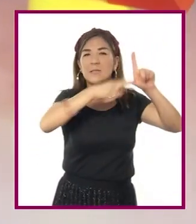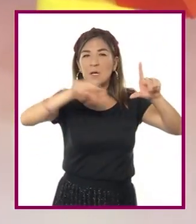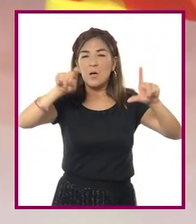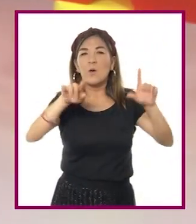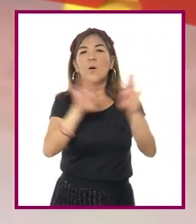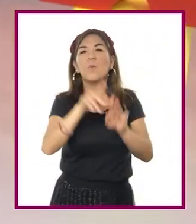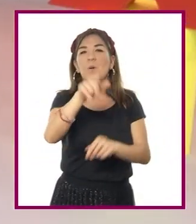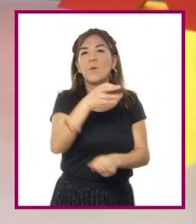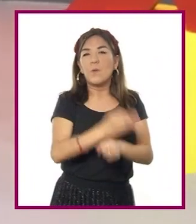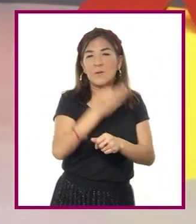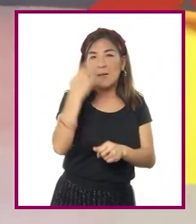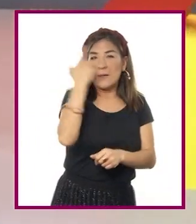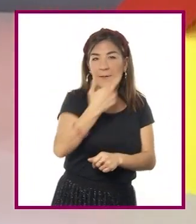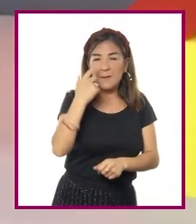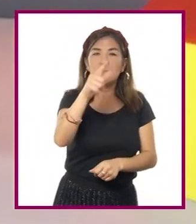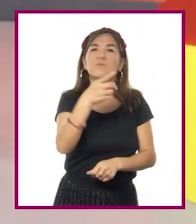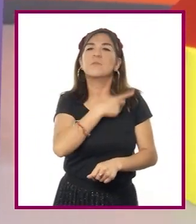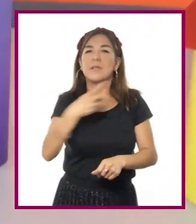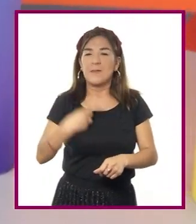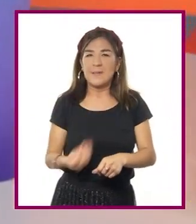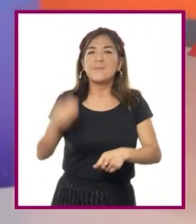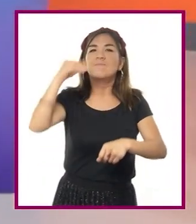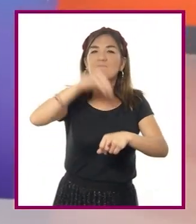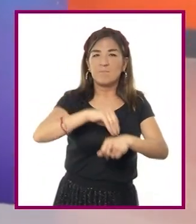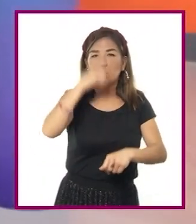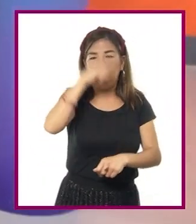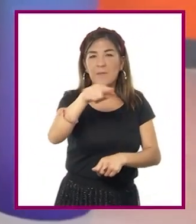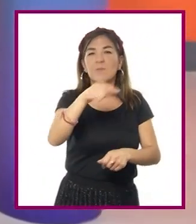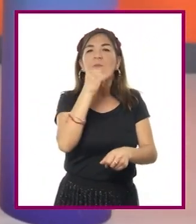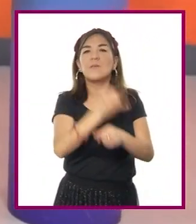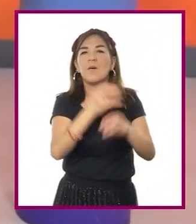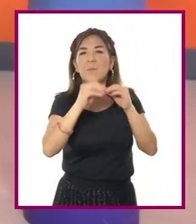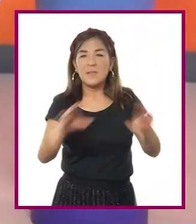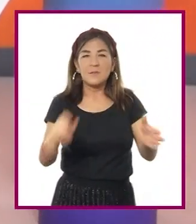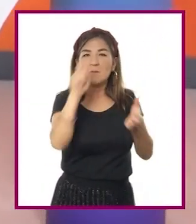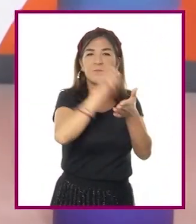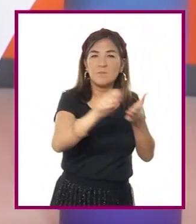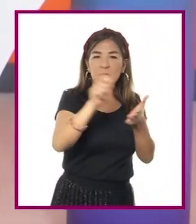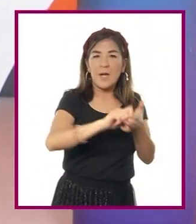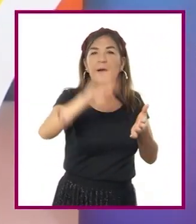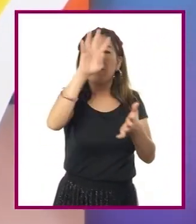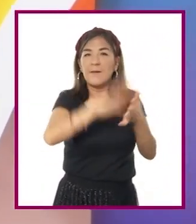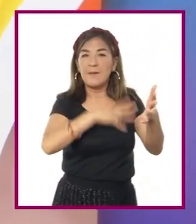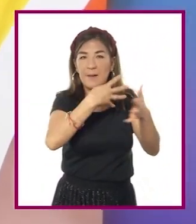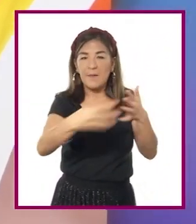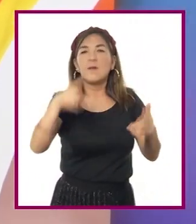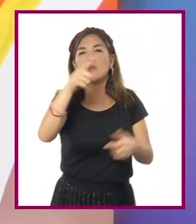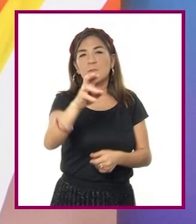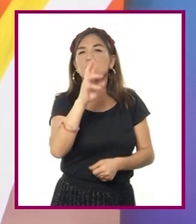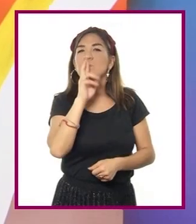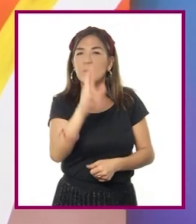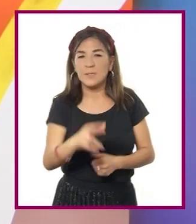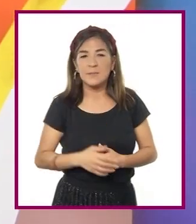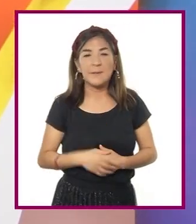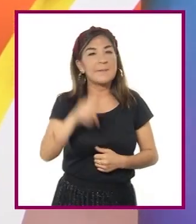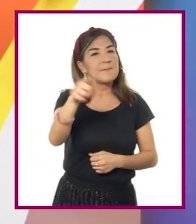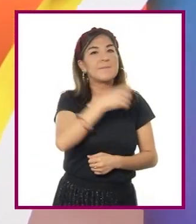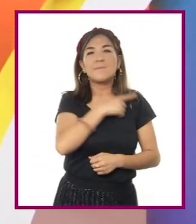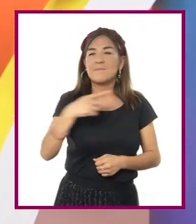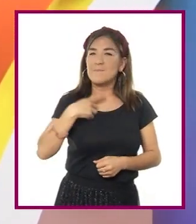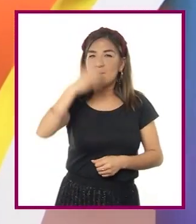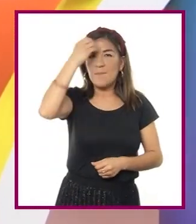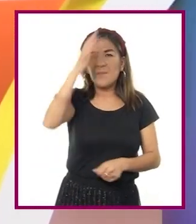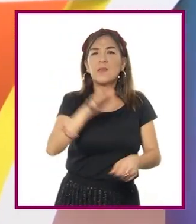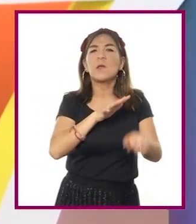estos cuestionamientos, agreguen filas a su registro tabular y resuelvan. No olviden cuál es